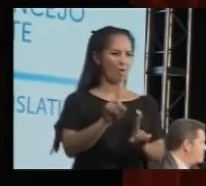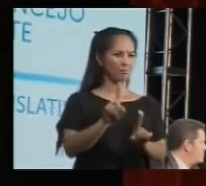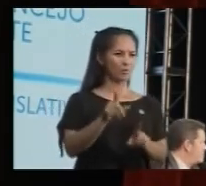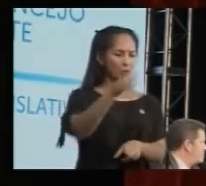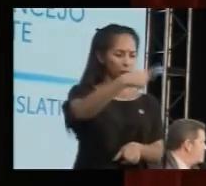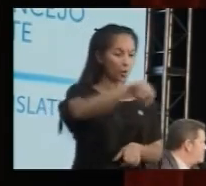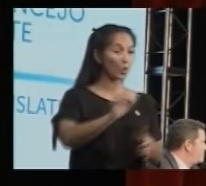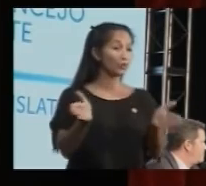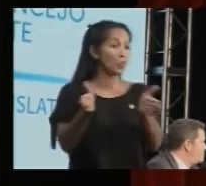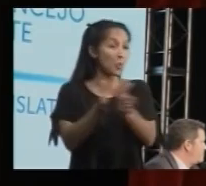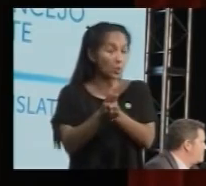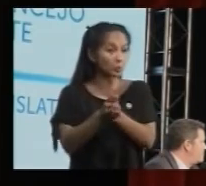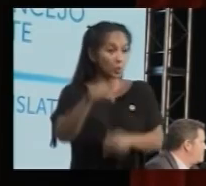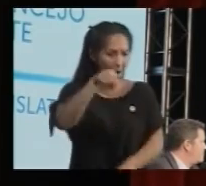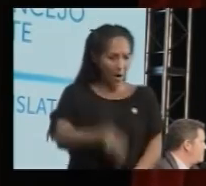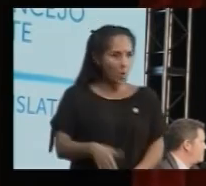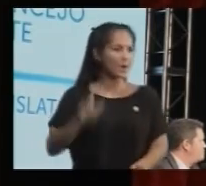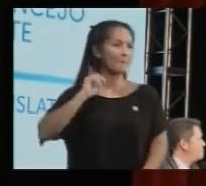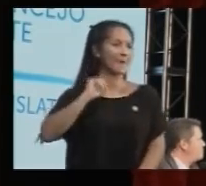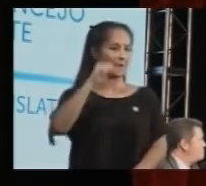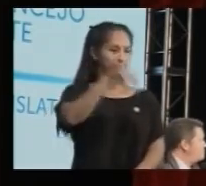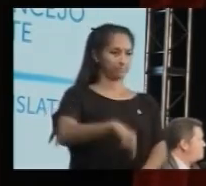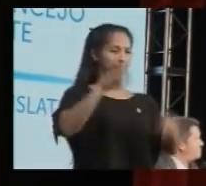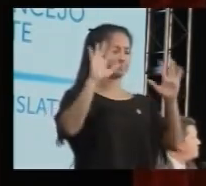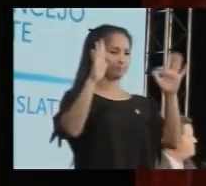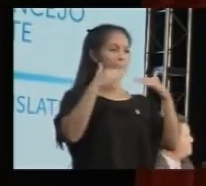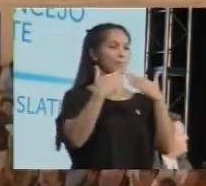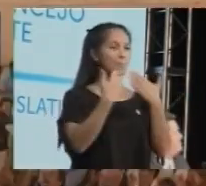todos, ahora juntos, ahora Paraná. Muchas gracias.